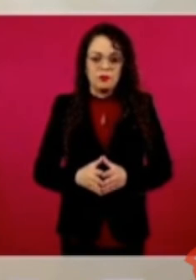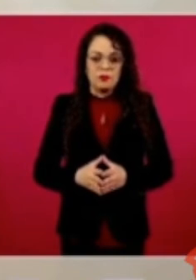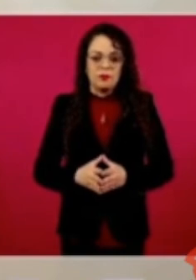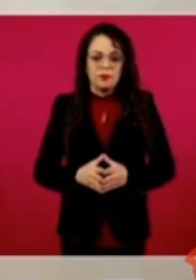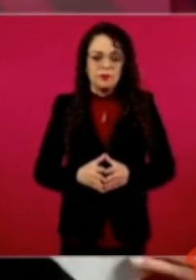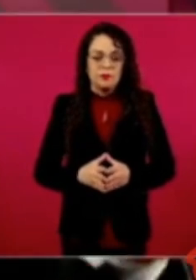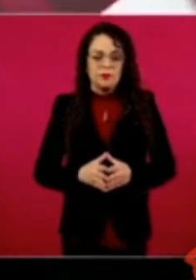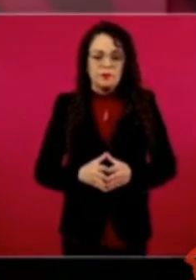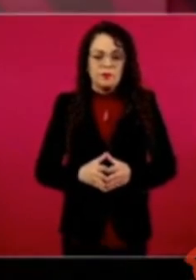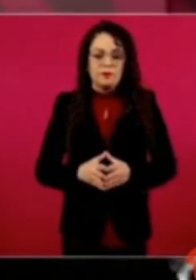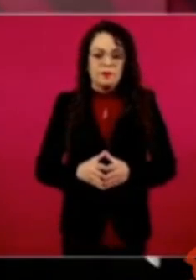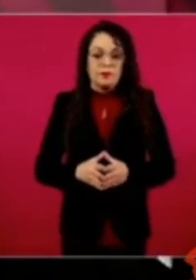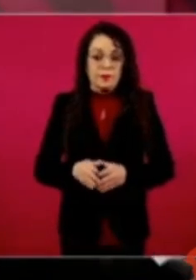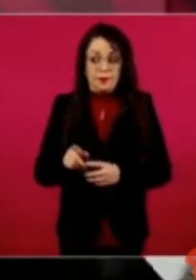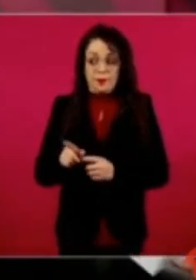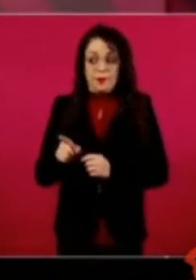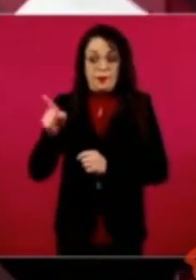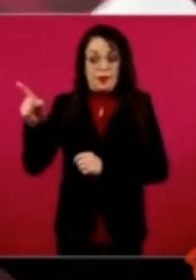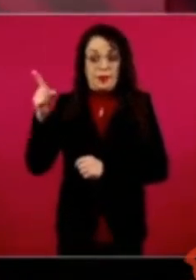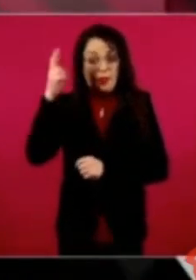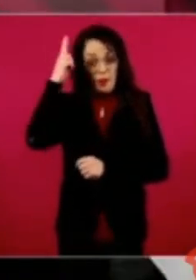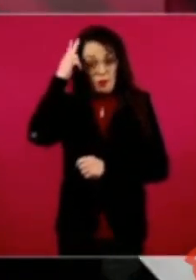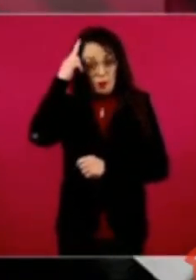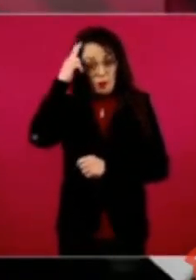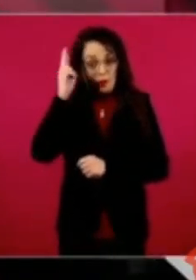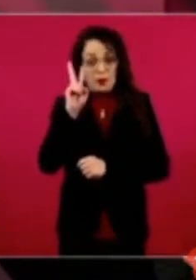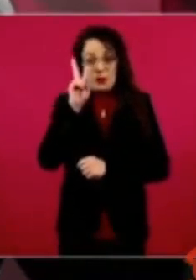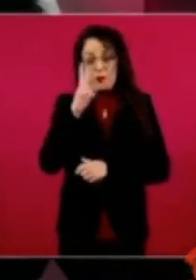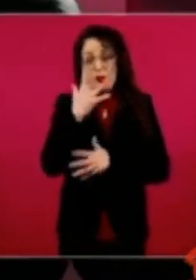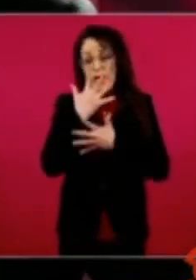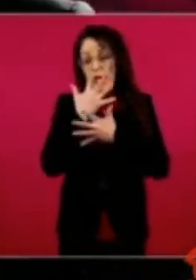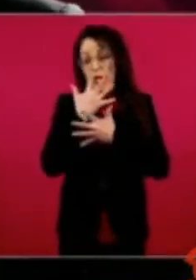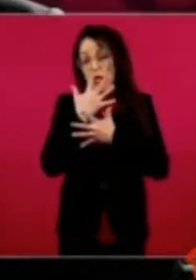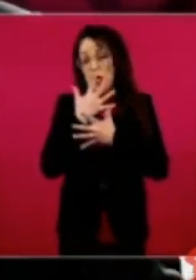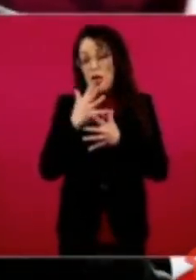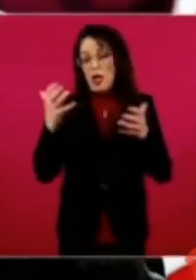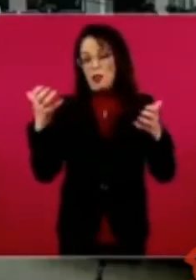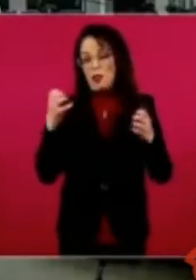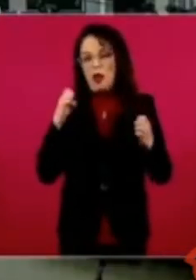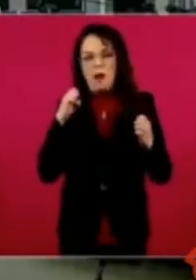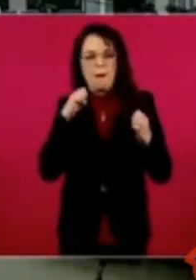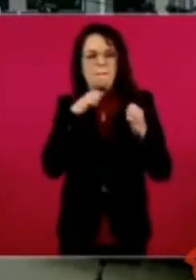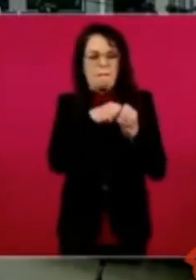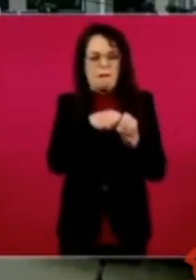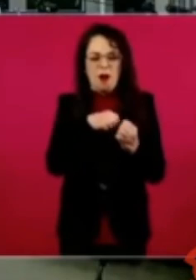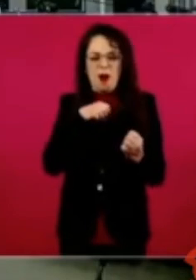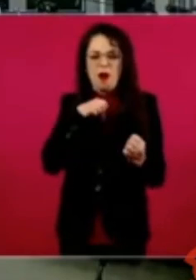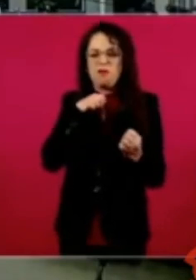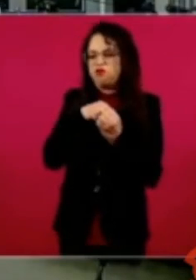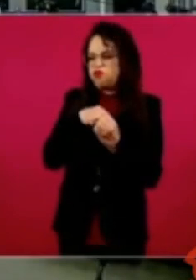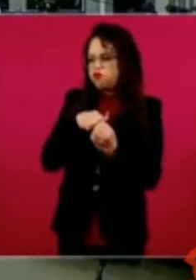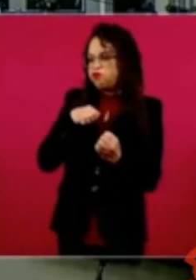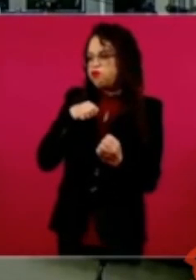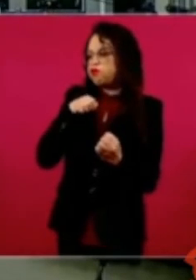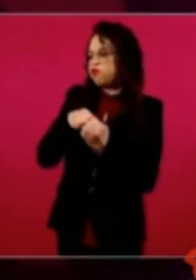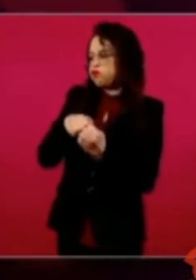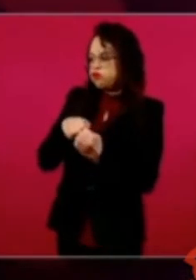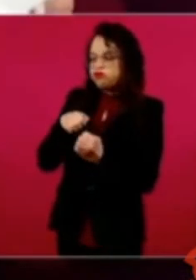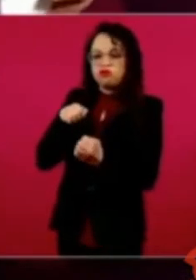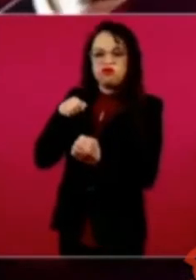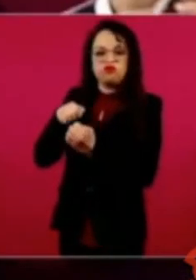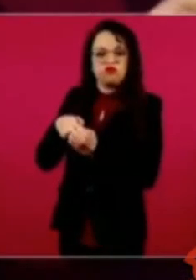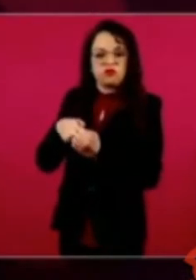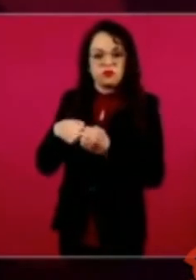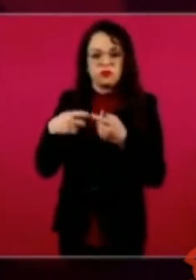porque engañó, por ejemplo, un gran engaño el que no